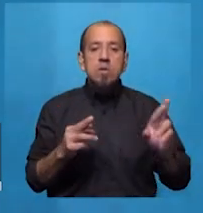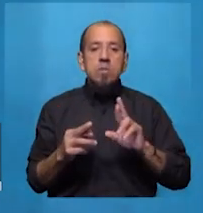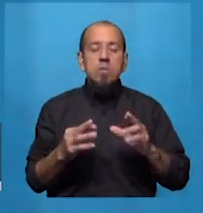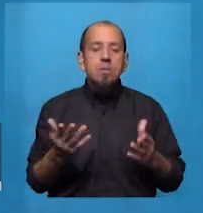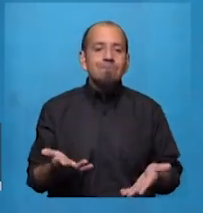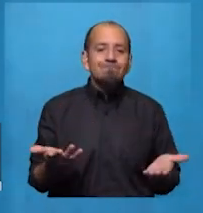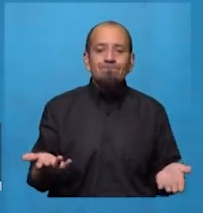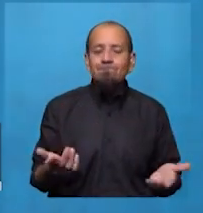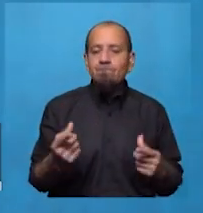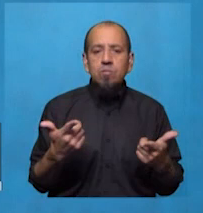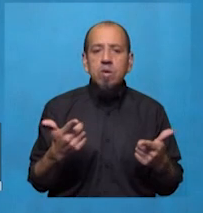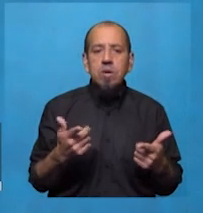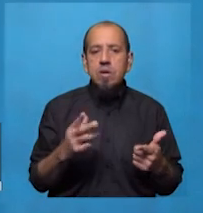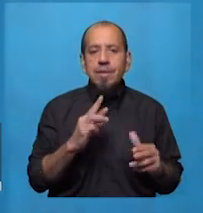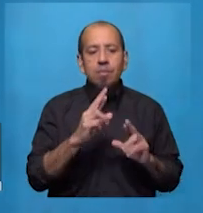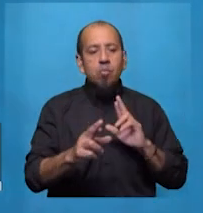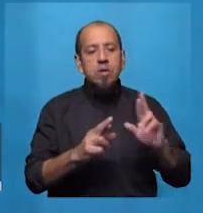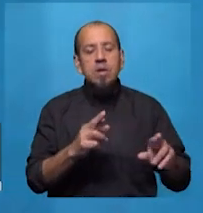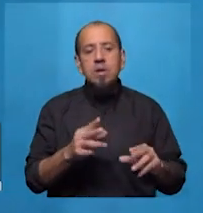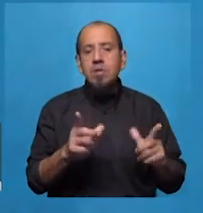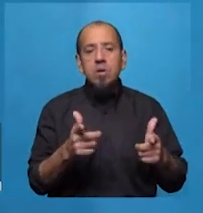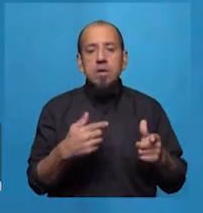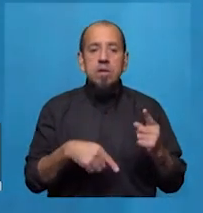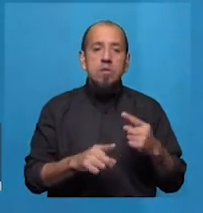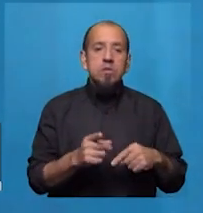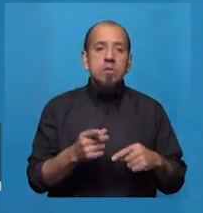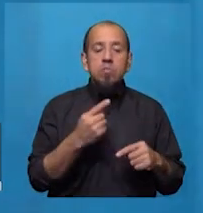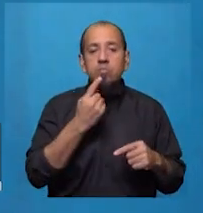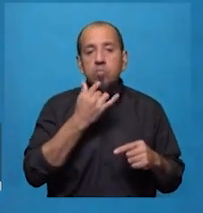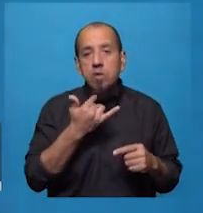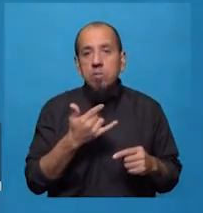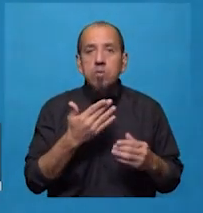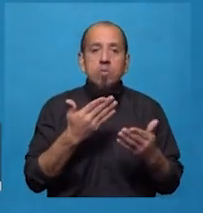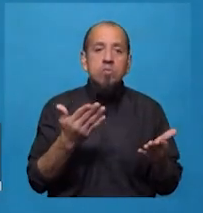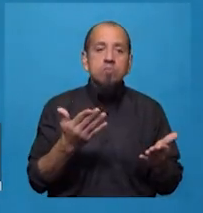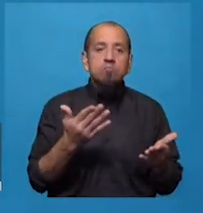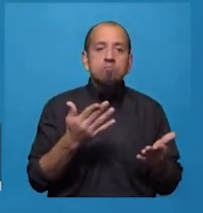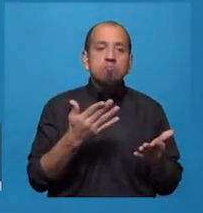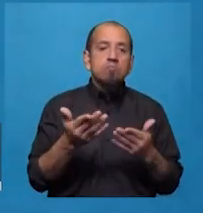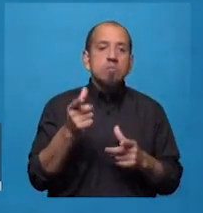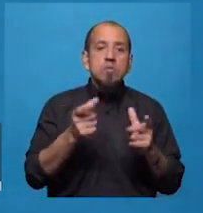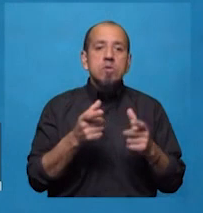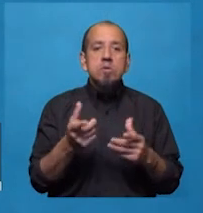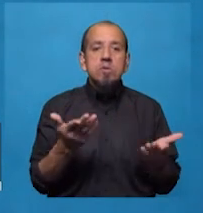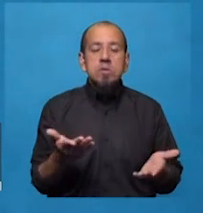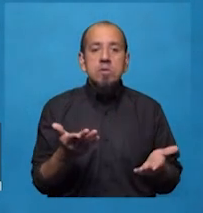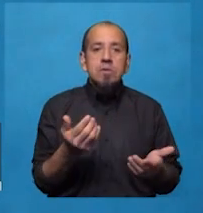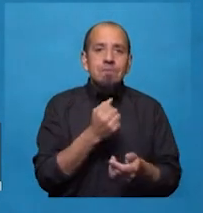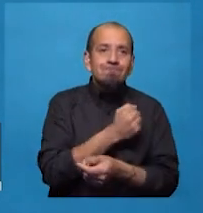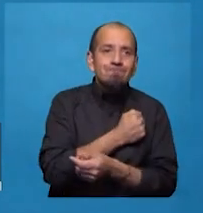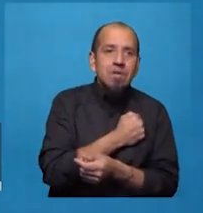siendo muy insuficiente no Y eso queda en evidencia cuando por ejemplo dicen bueno la gente tiene miedo de ir a denunciar